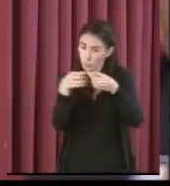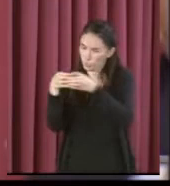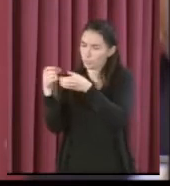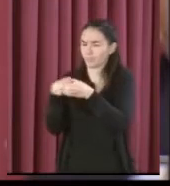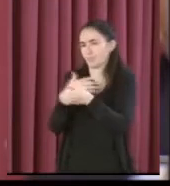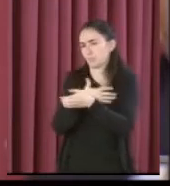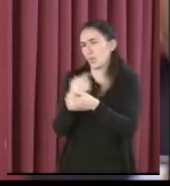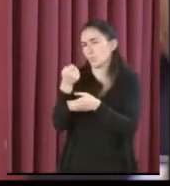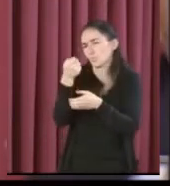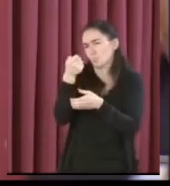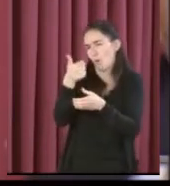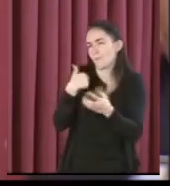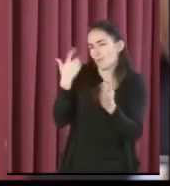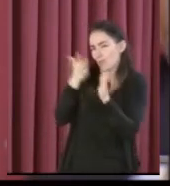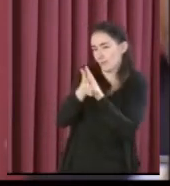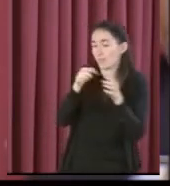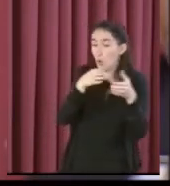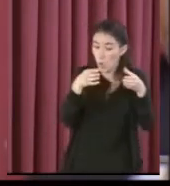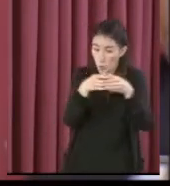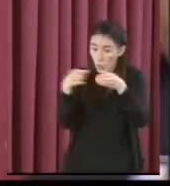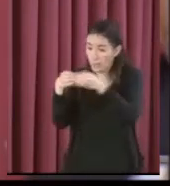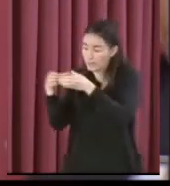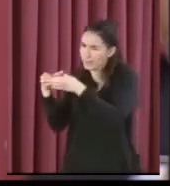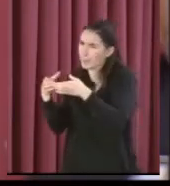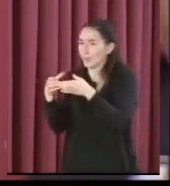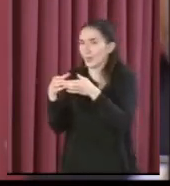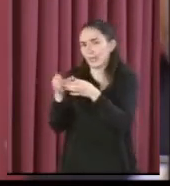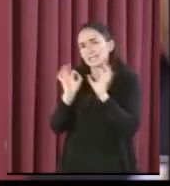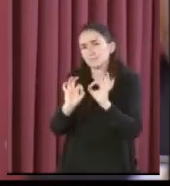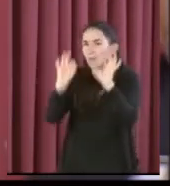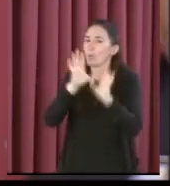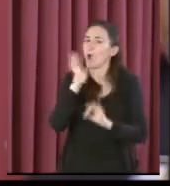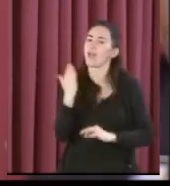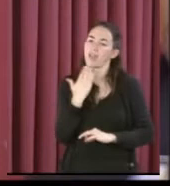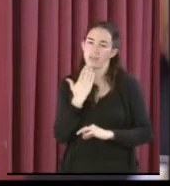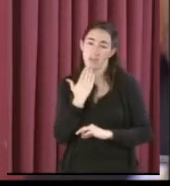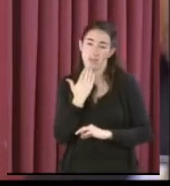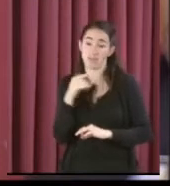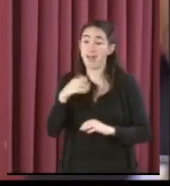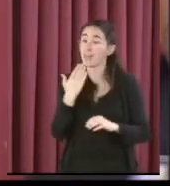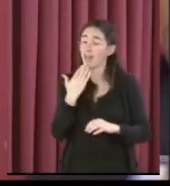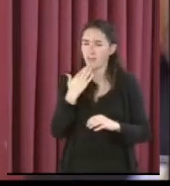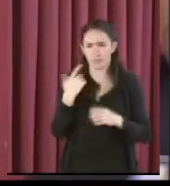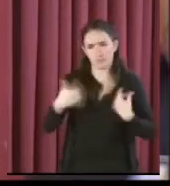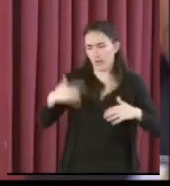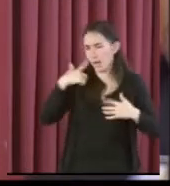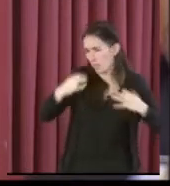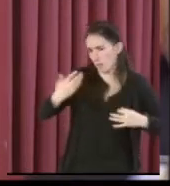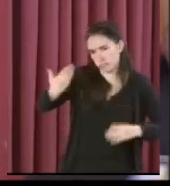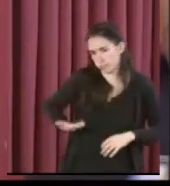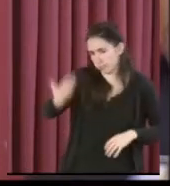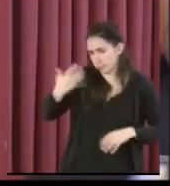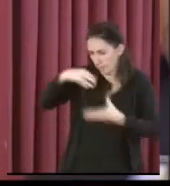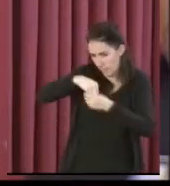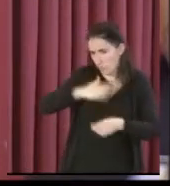un momento. Son colectivos determinados por la edad que tienen y que tienen una importancia vital en la ciudad, también en